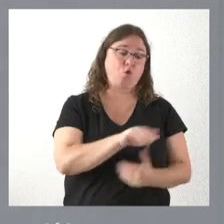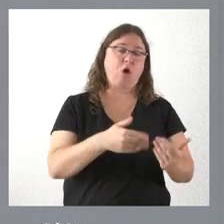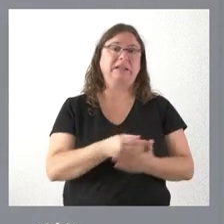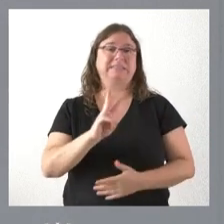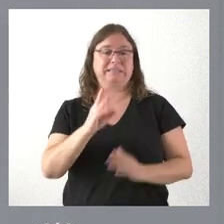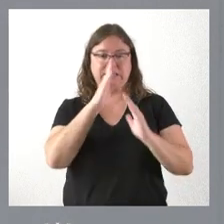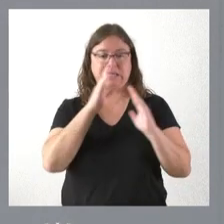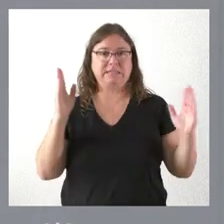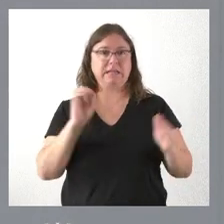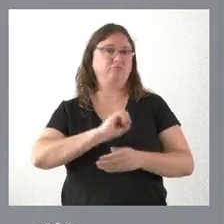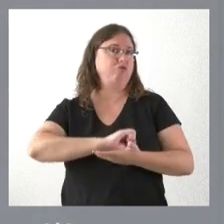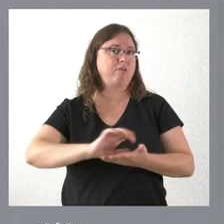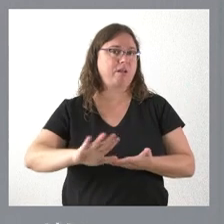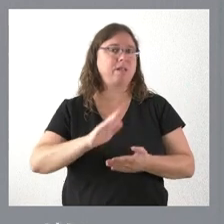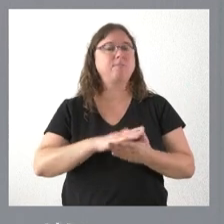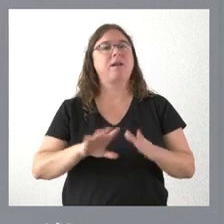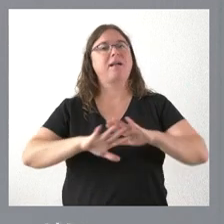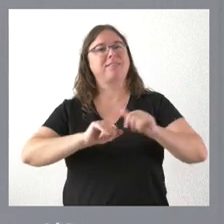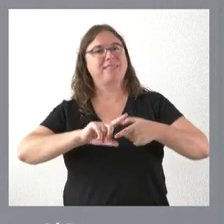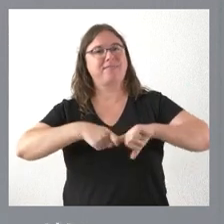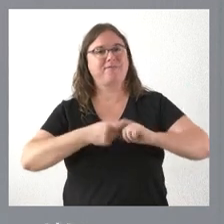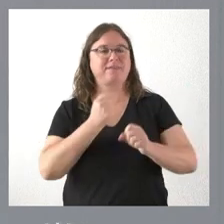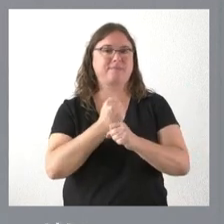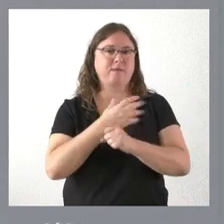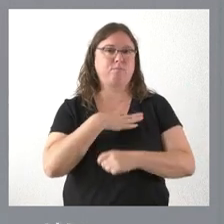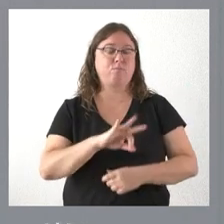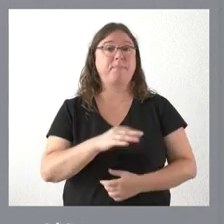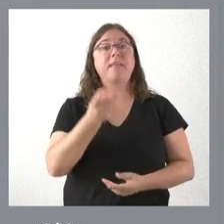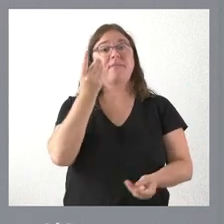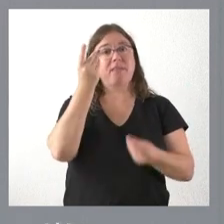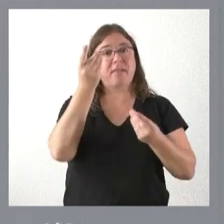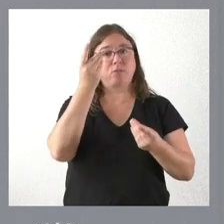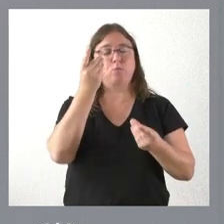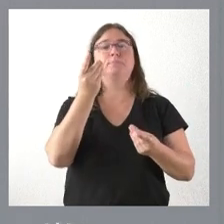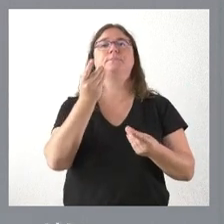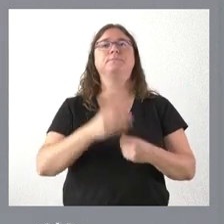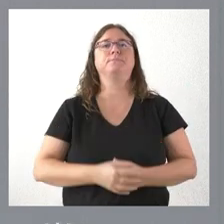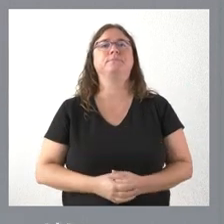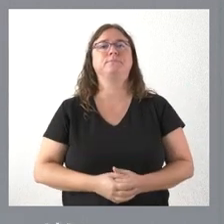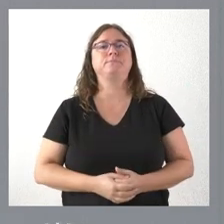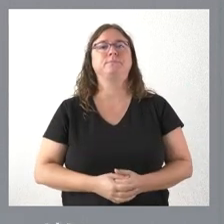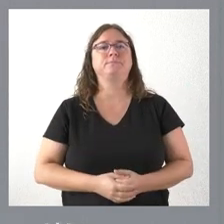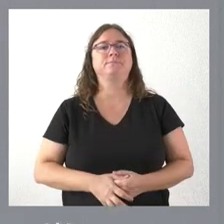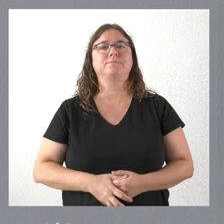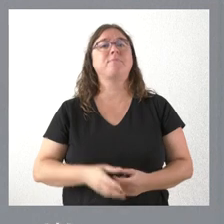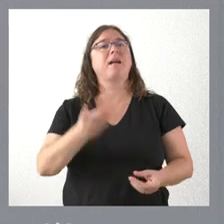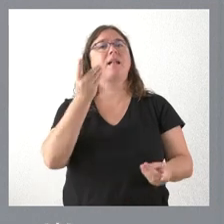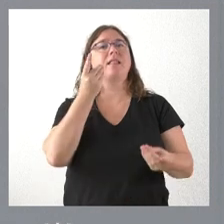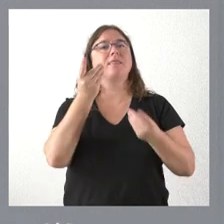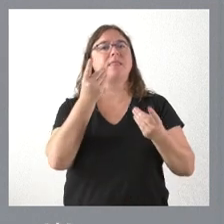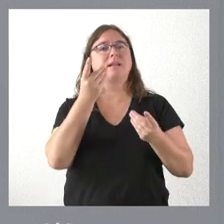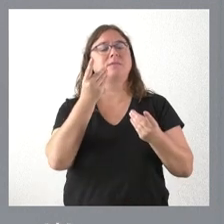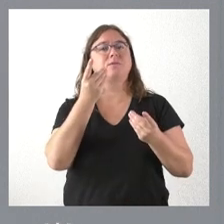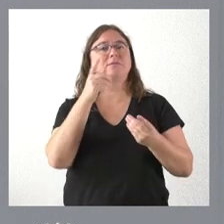este curso académico como elemento de conciliación laboral les doy un dato que quizá usted preguntaba relación con